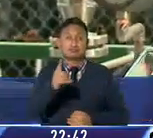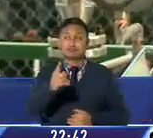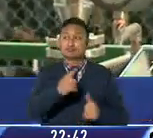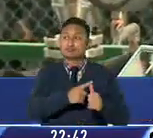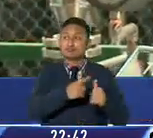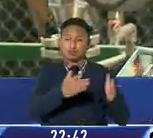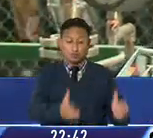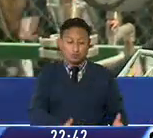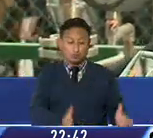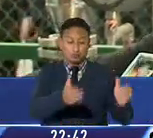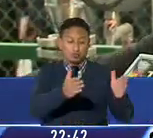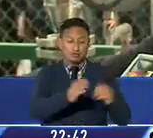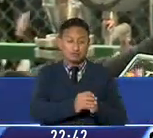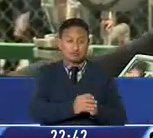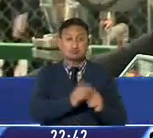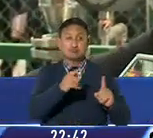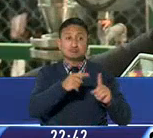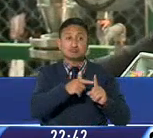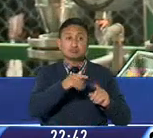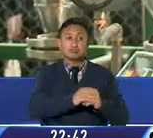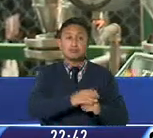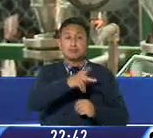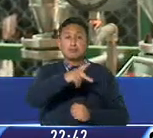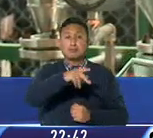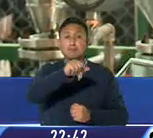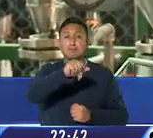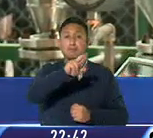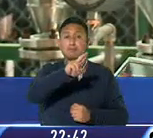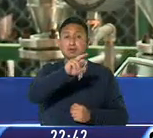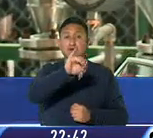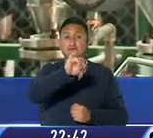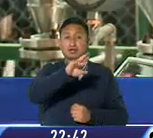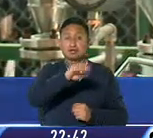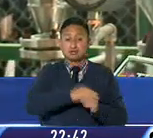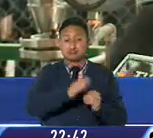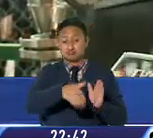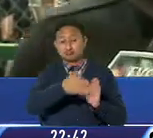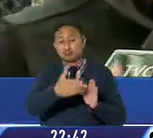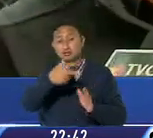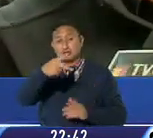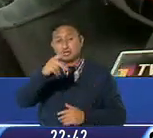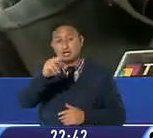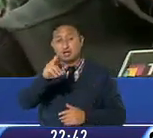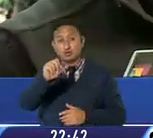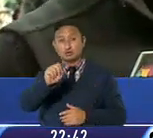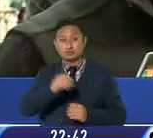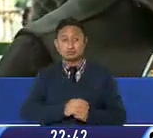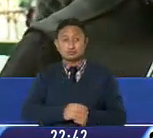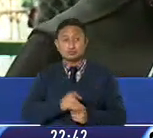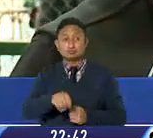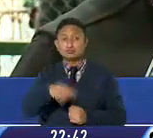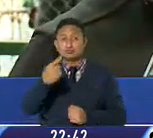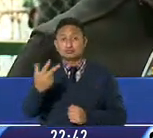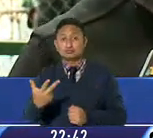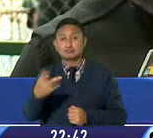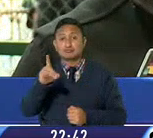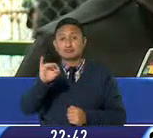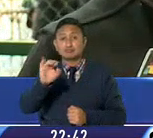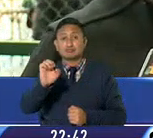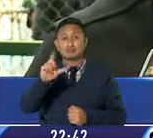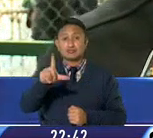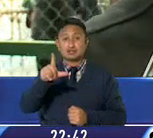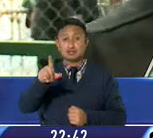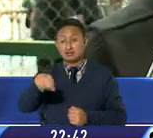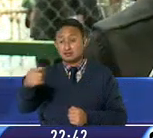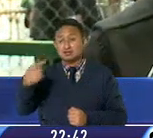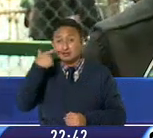se produce directamente la parafina, en el segundo tanque el querosén, en el tercer tanque, que es este, el diésel, y por último se produce